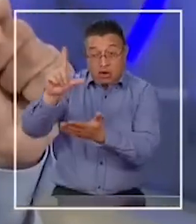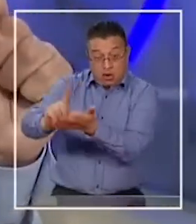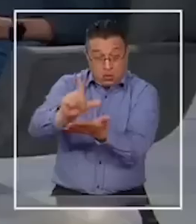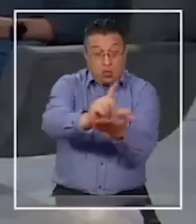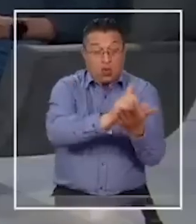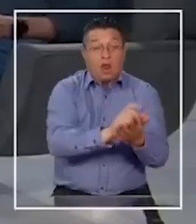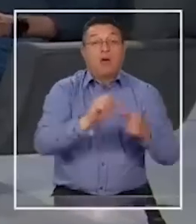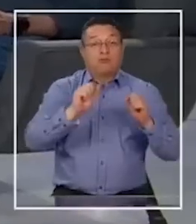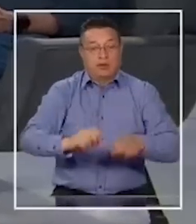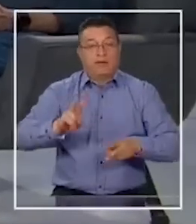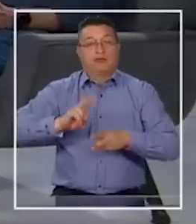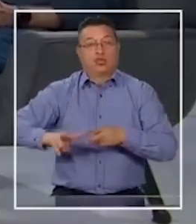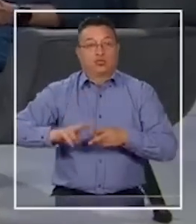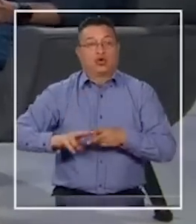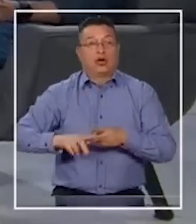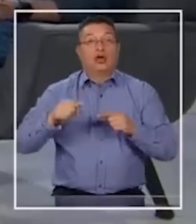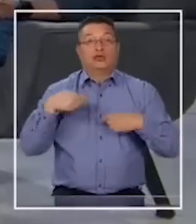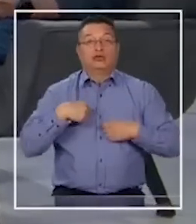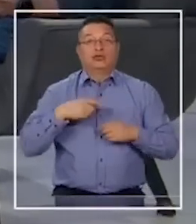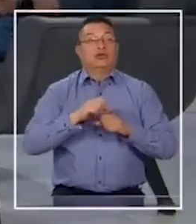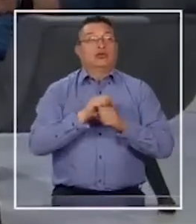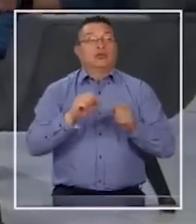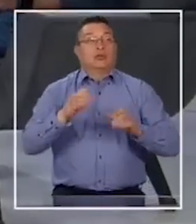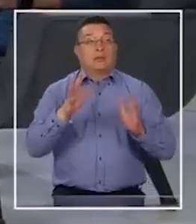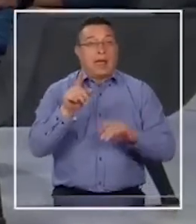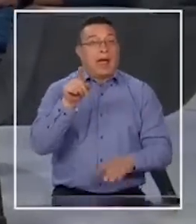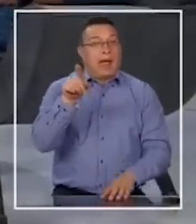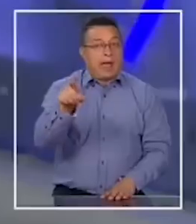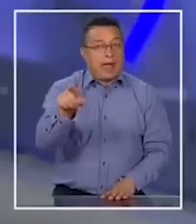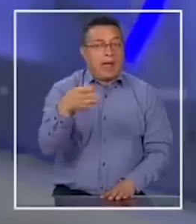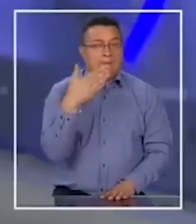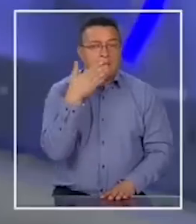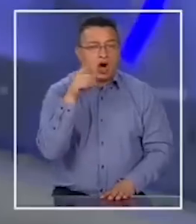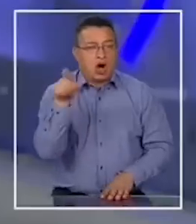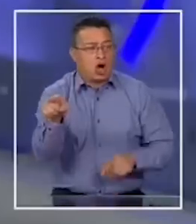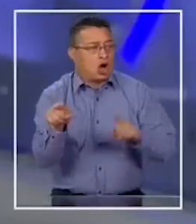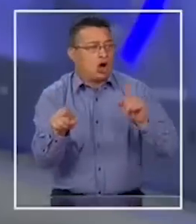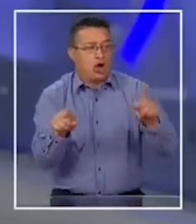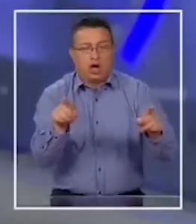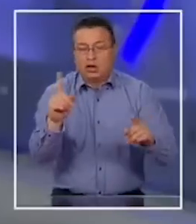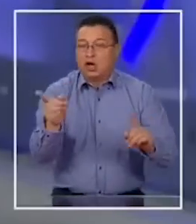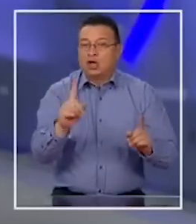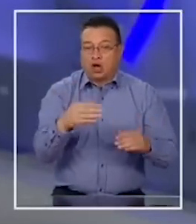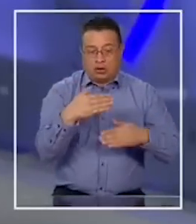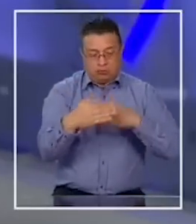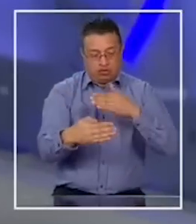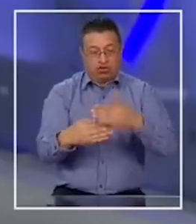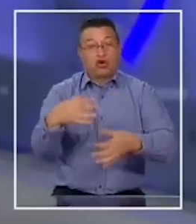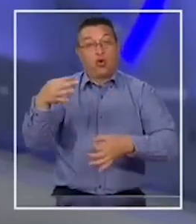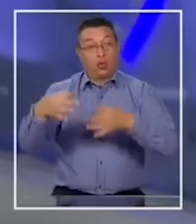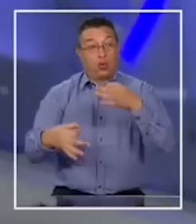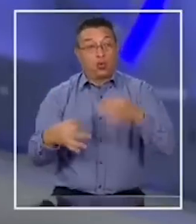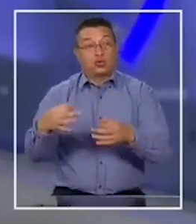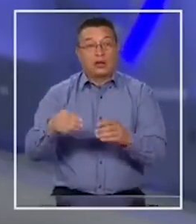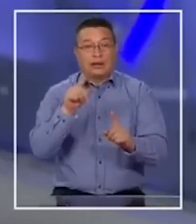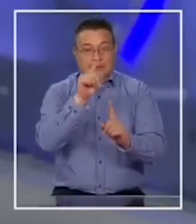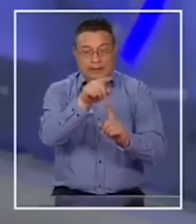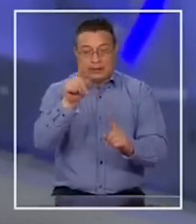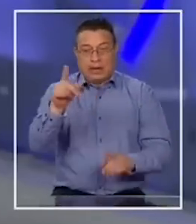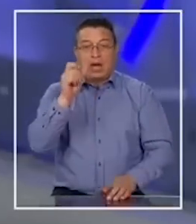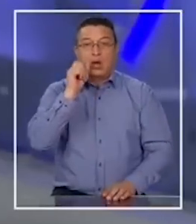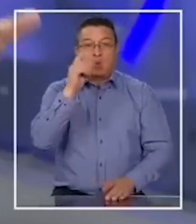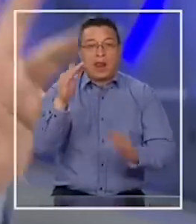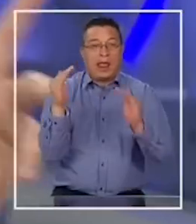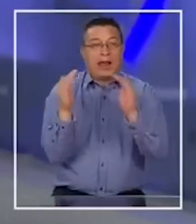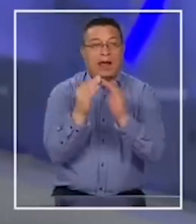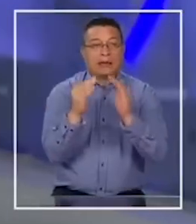podemos hacerlo nosotros nos vamos a ir a demoler Mira me tinca que acá conveniente no esto es con un proceso judicial que indicó Cuáles son las casas